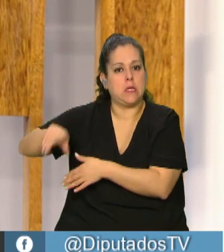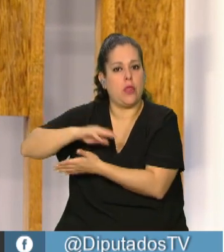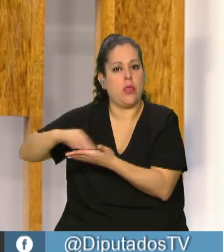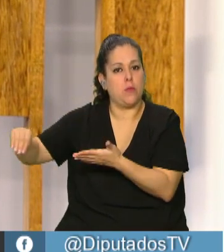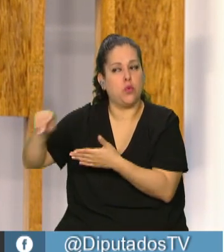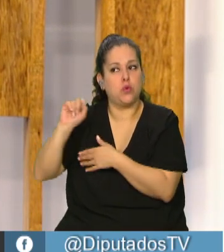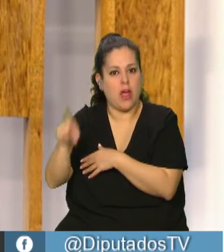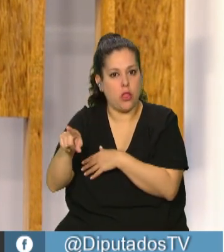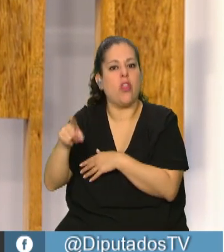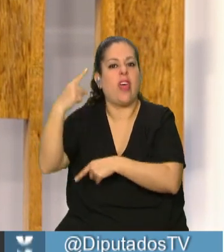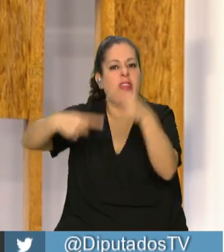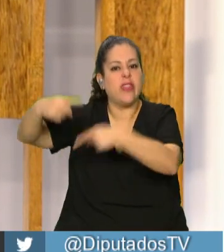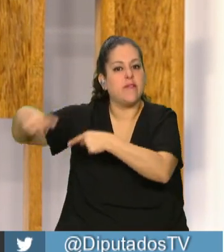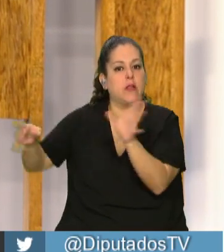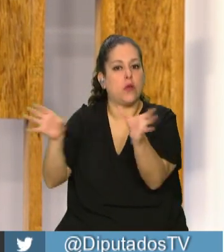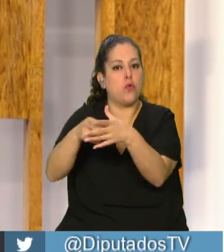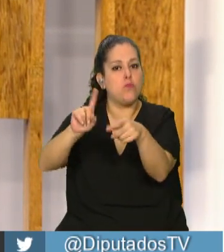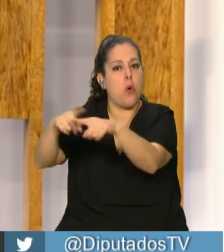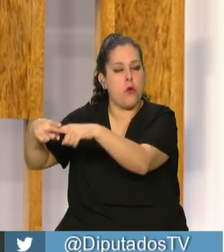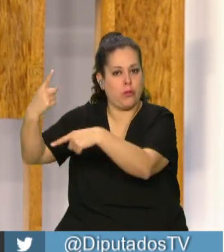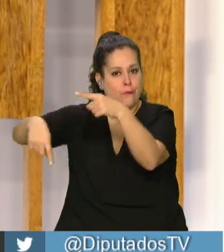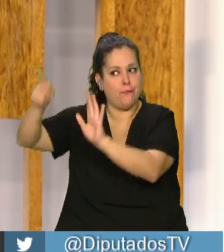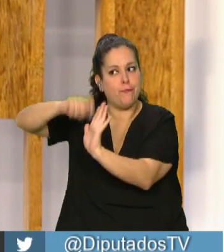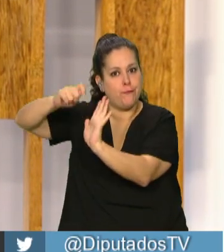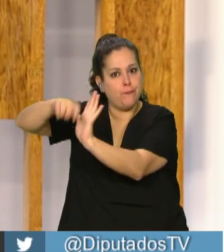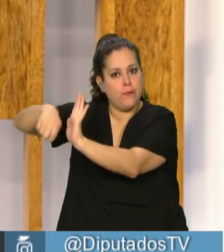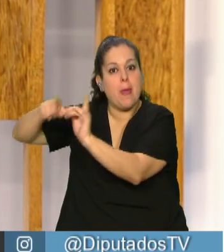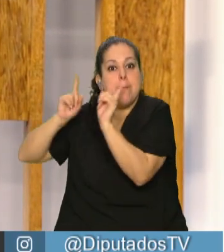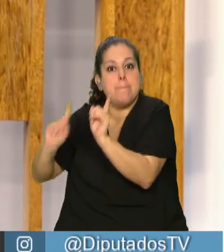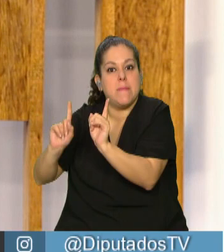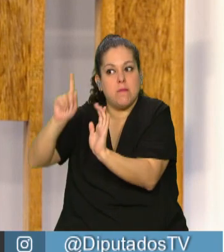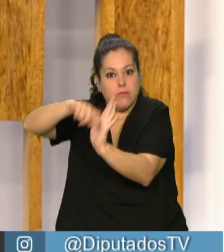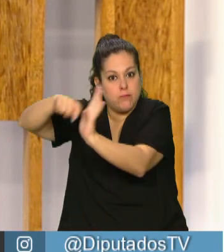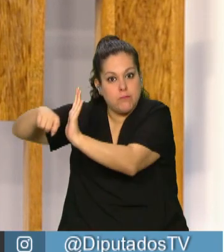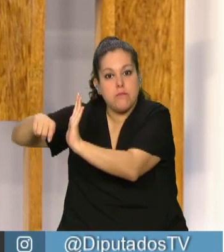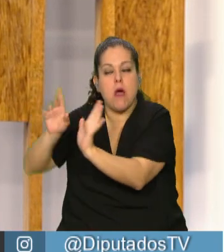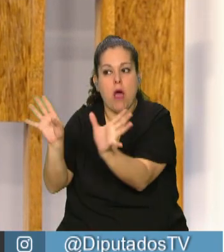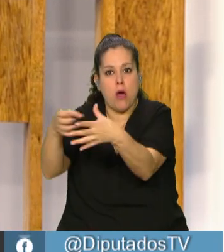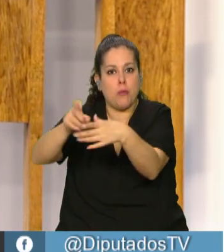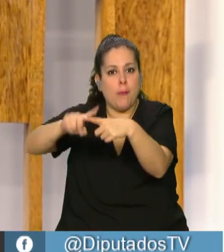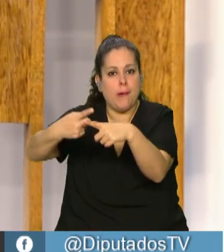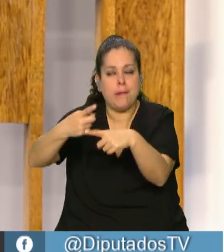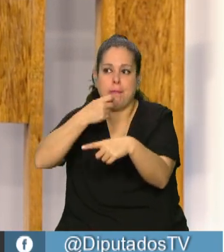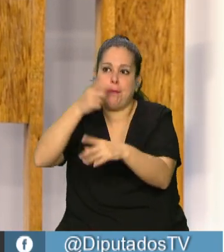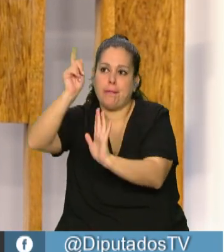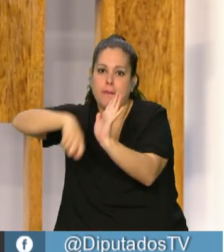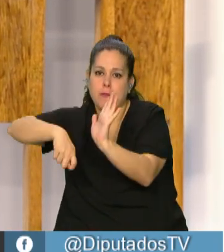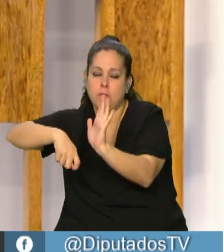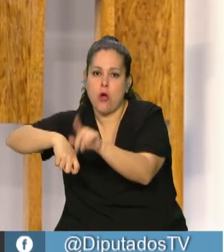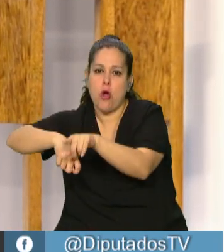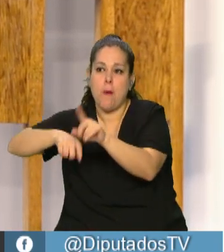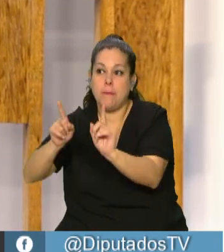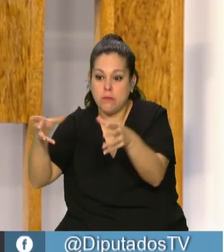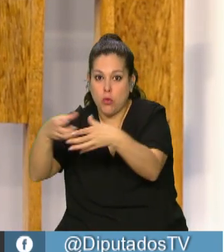diputados de distintas bancadas y de las mismas bancadas firmaban otro dictamen que se